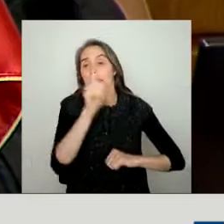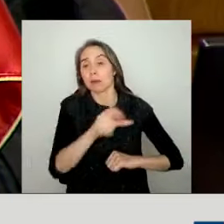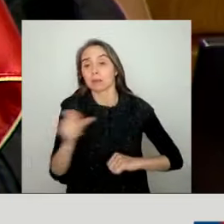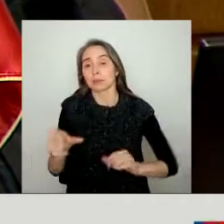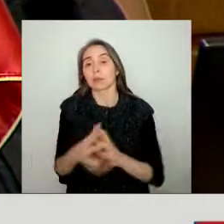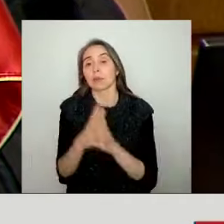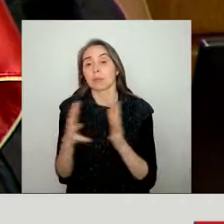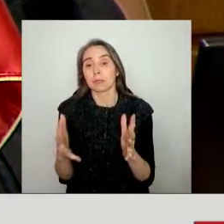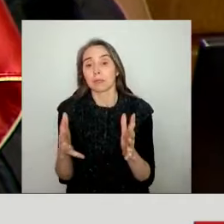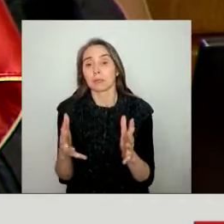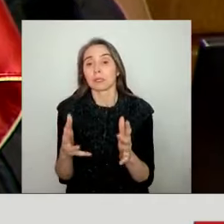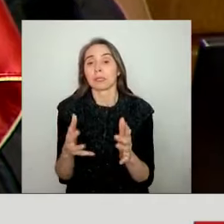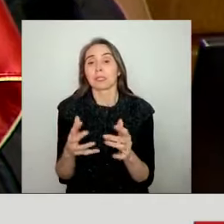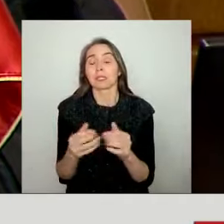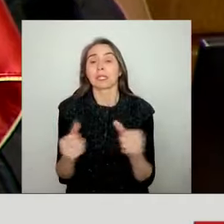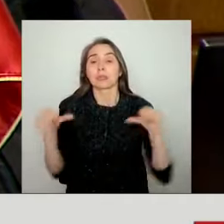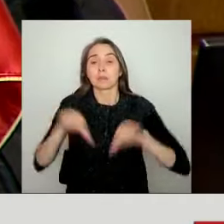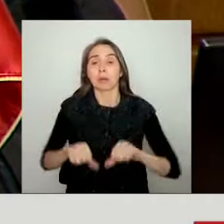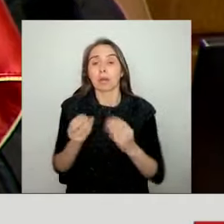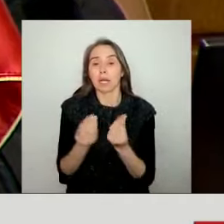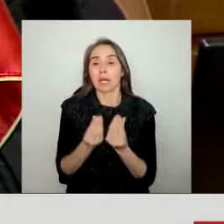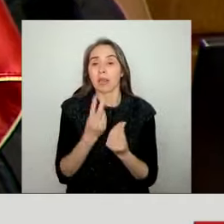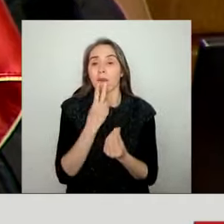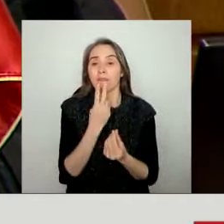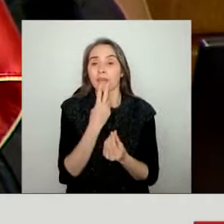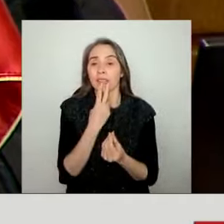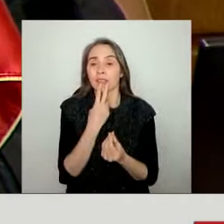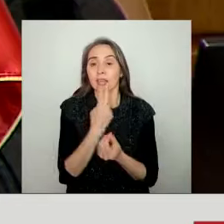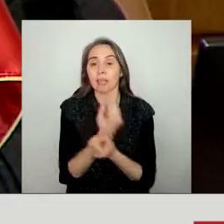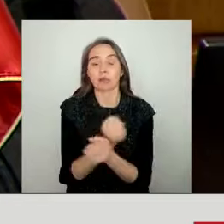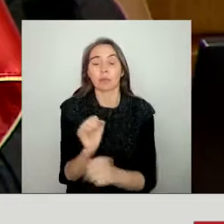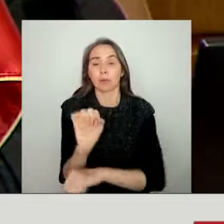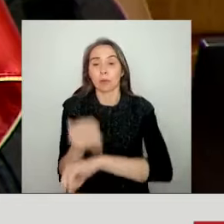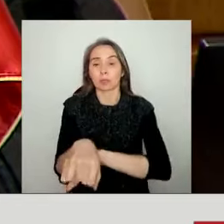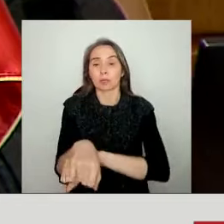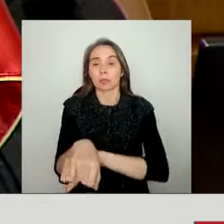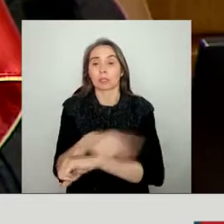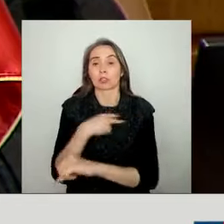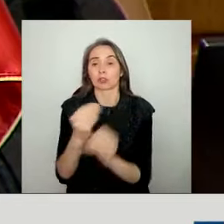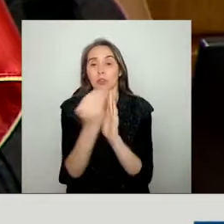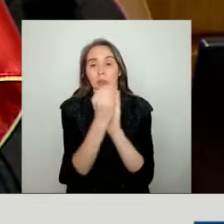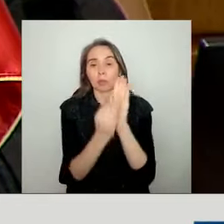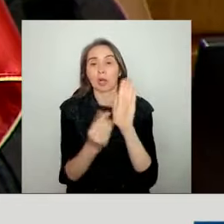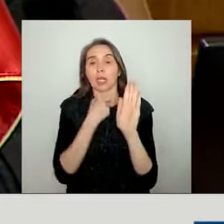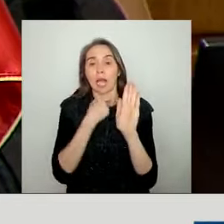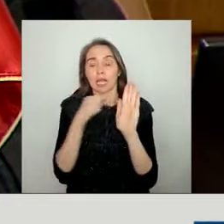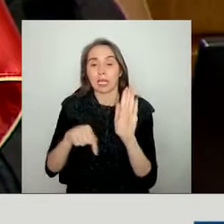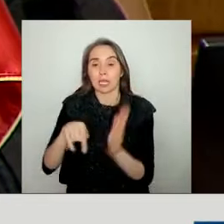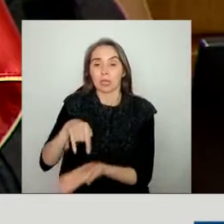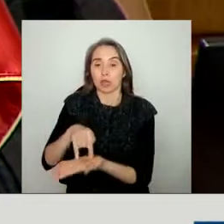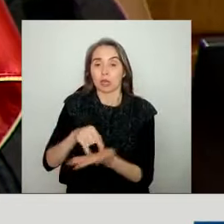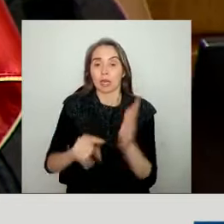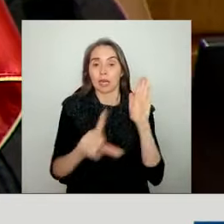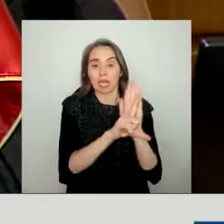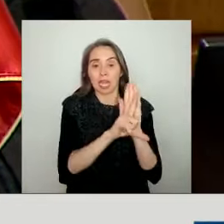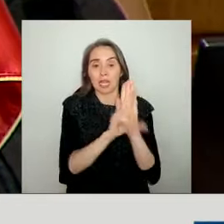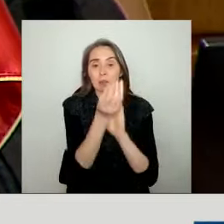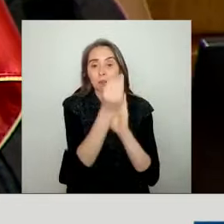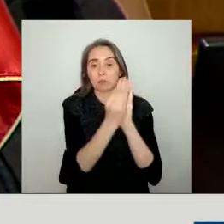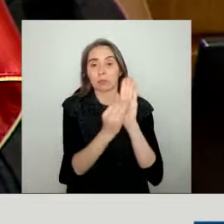dañando nuestra calidad de vida Yo creo que eso es inaceptable y tenemos que garantizar aquí en el congreso que nuestra legislación esteé al día